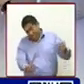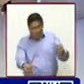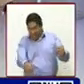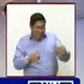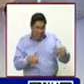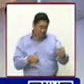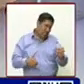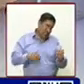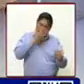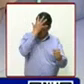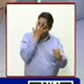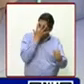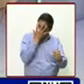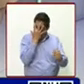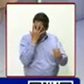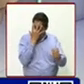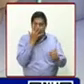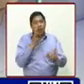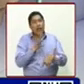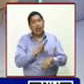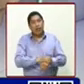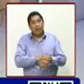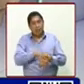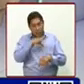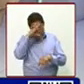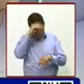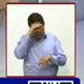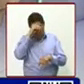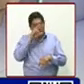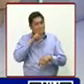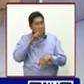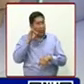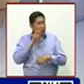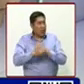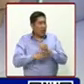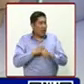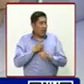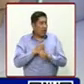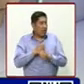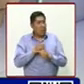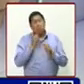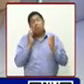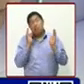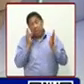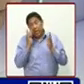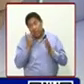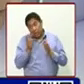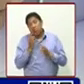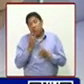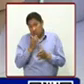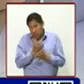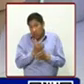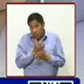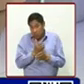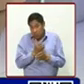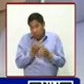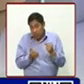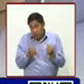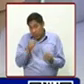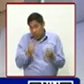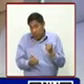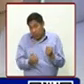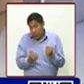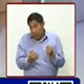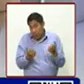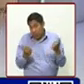un vehículo determinado. Bueno, han capturado a un hombre de 37 años, quien sería el dueño justamente de aquel